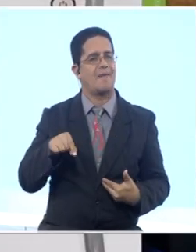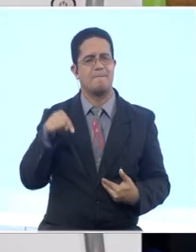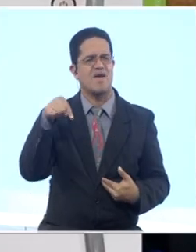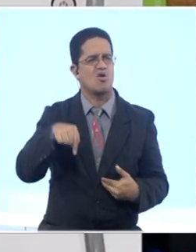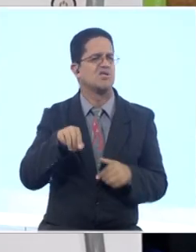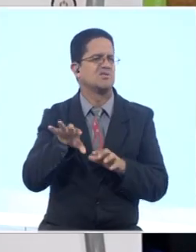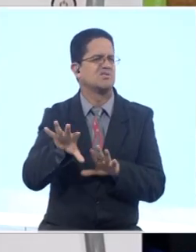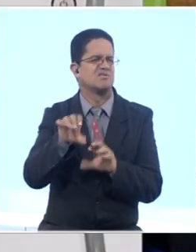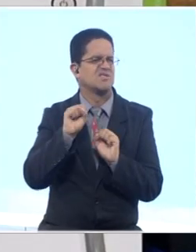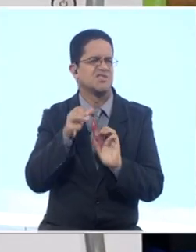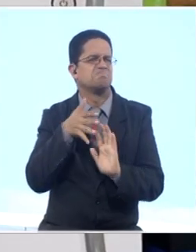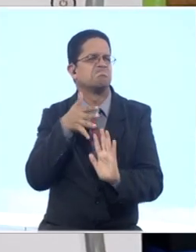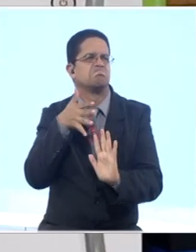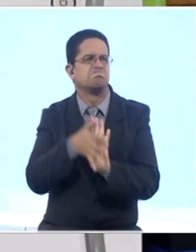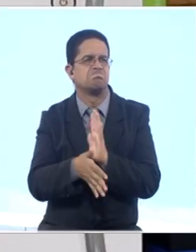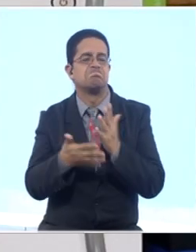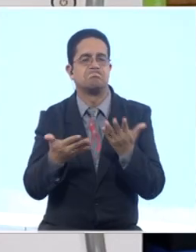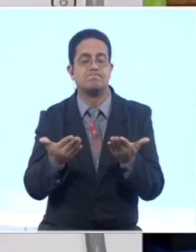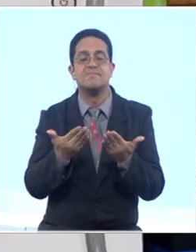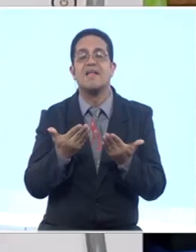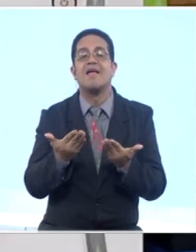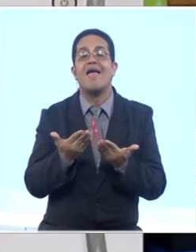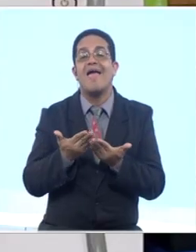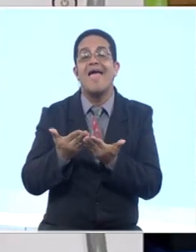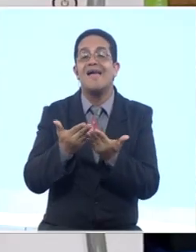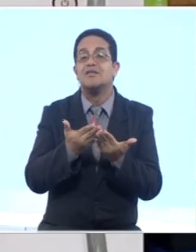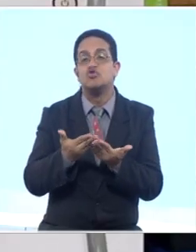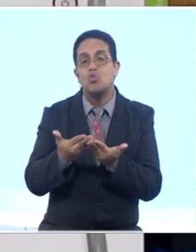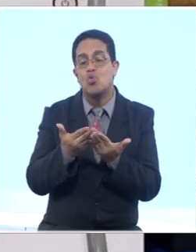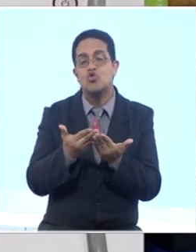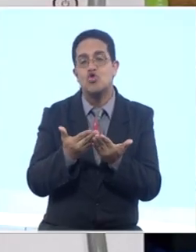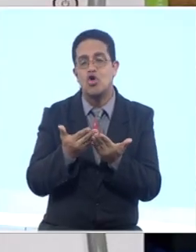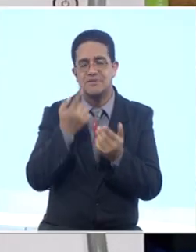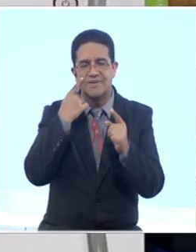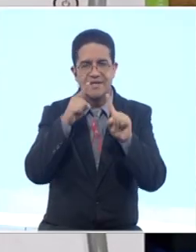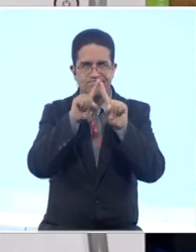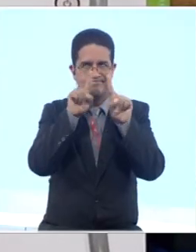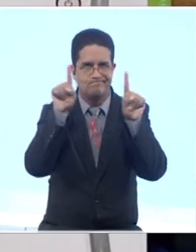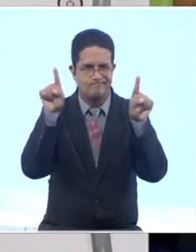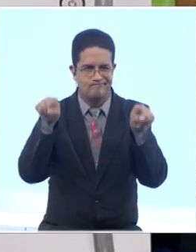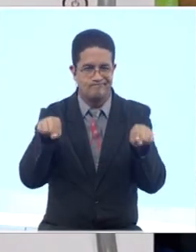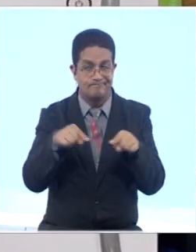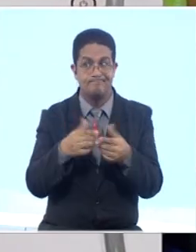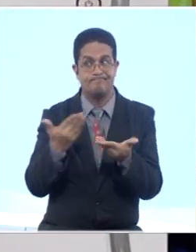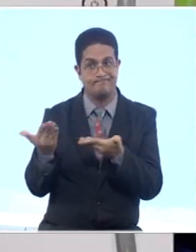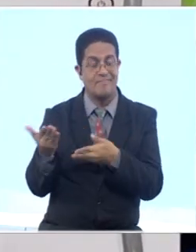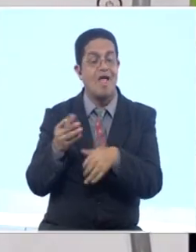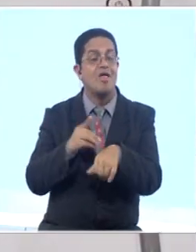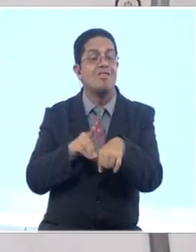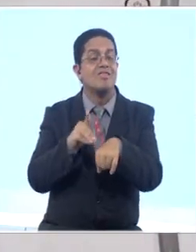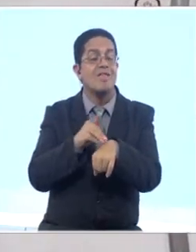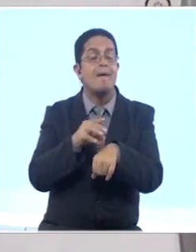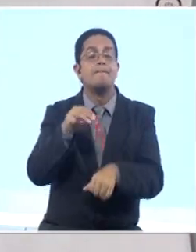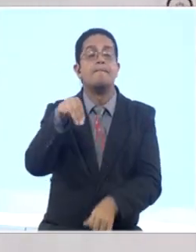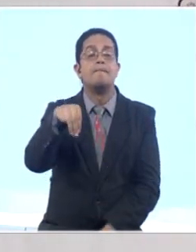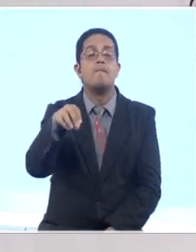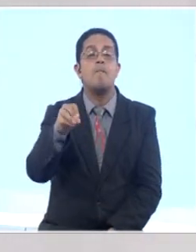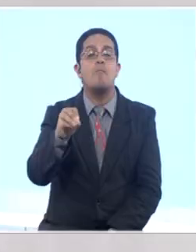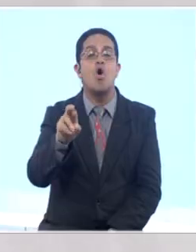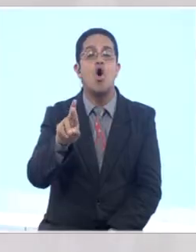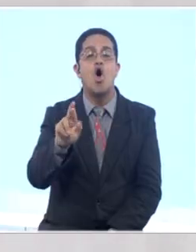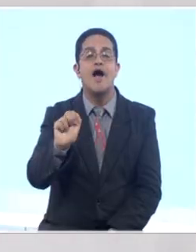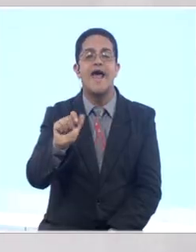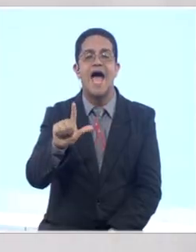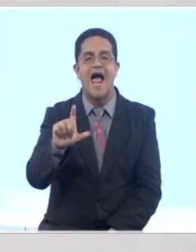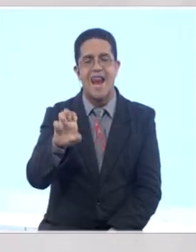más sobre lo que es los estudios, o lo que son, mejor dicho, los estudios de imágenes. Rosana Morales nos acompaña en esta oportunidad. Ella es médico